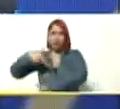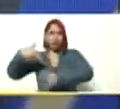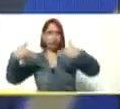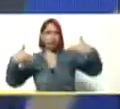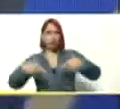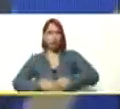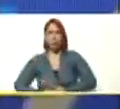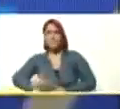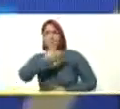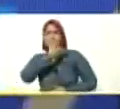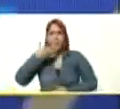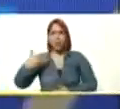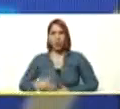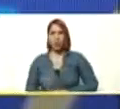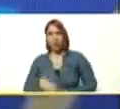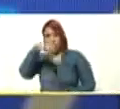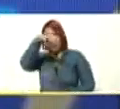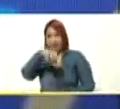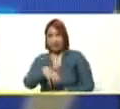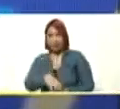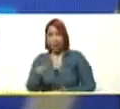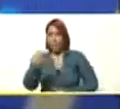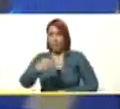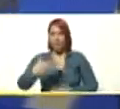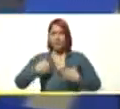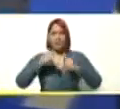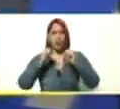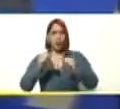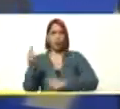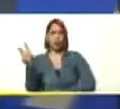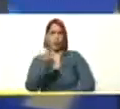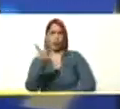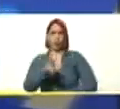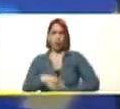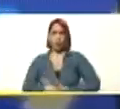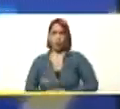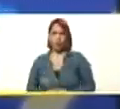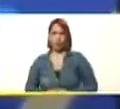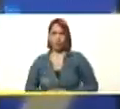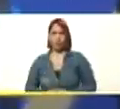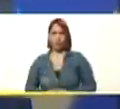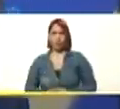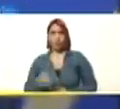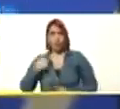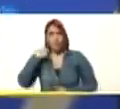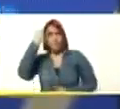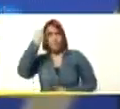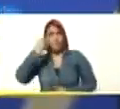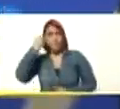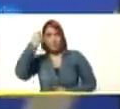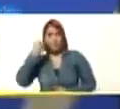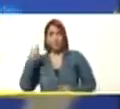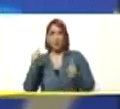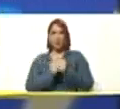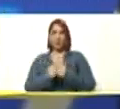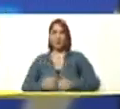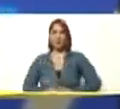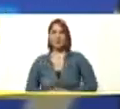Hemos mejorado y es el estado más seguro de Venezuela. Por eso, que yo creo que con el favor de